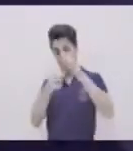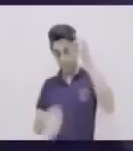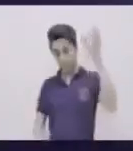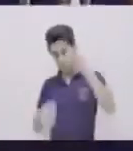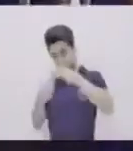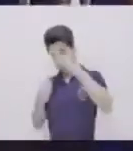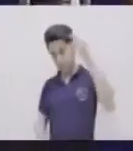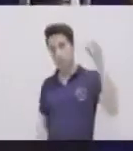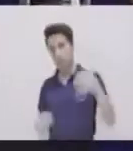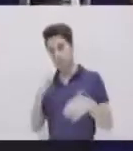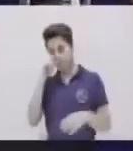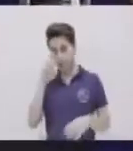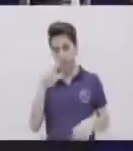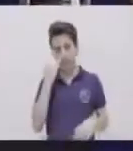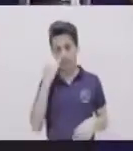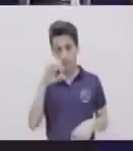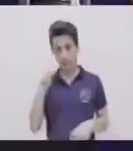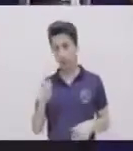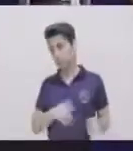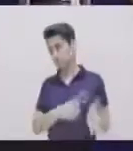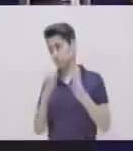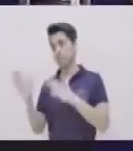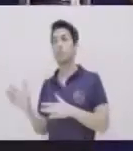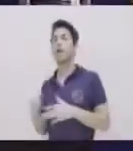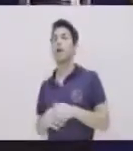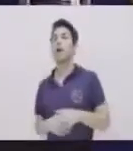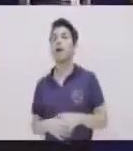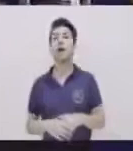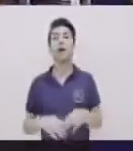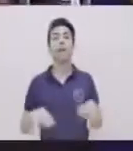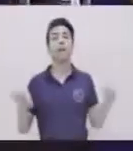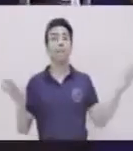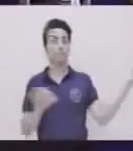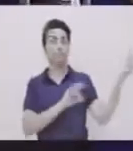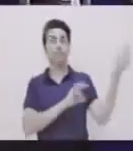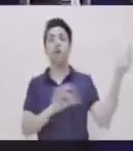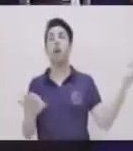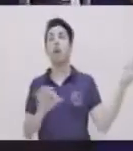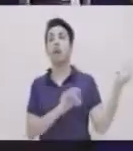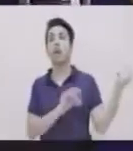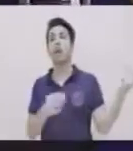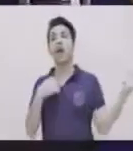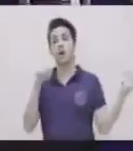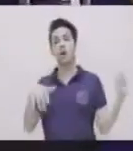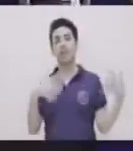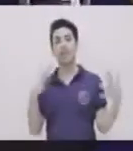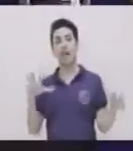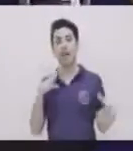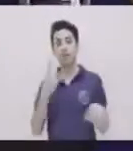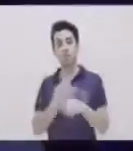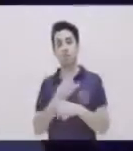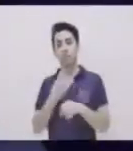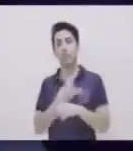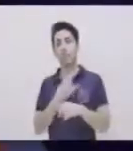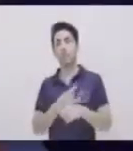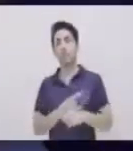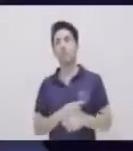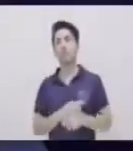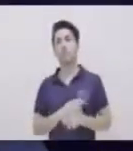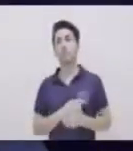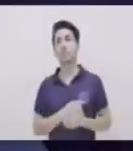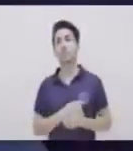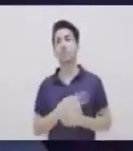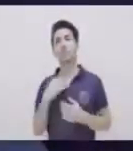tripa, y este es un violín de los que actualmente tocamos, que